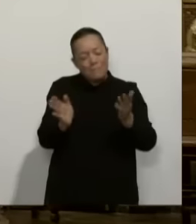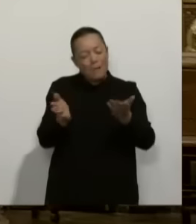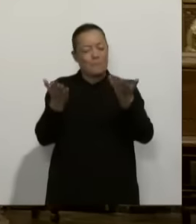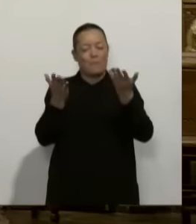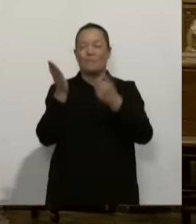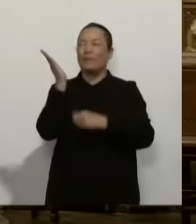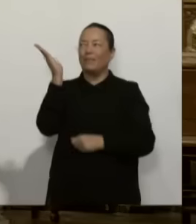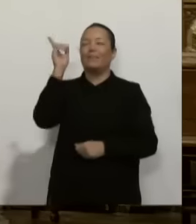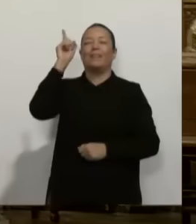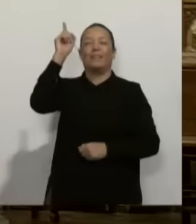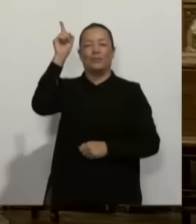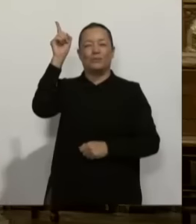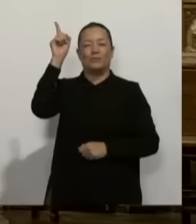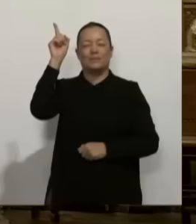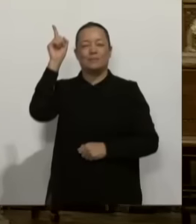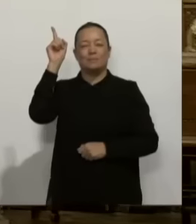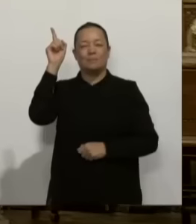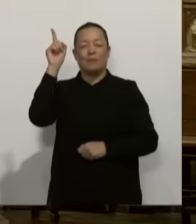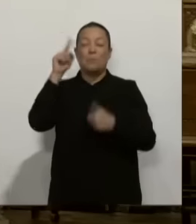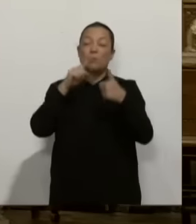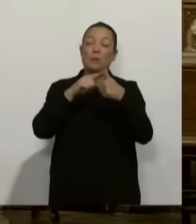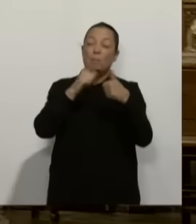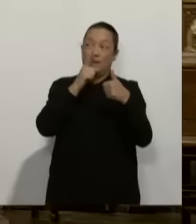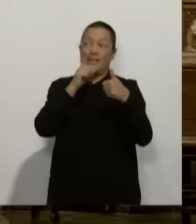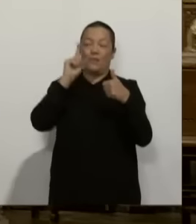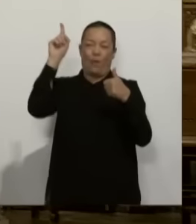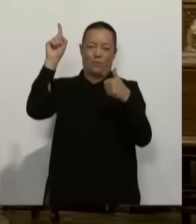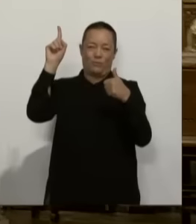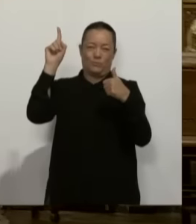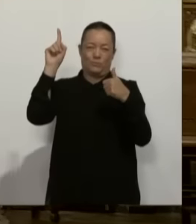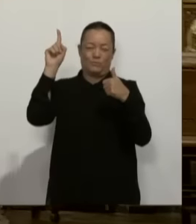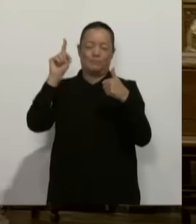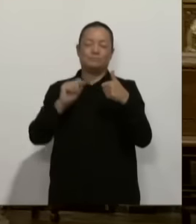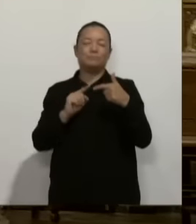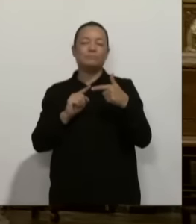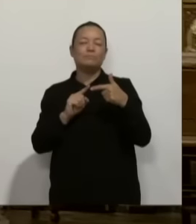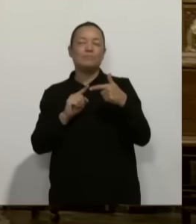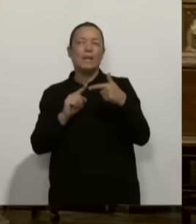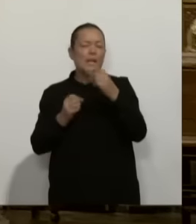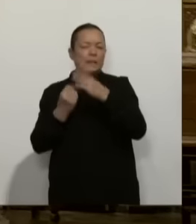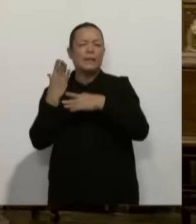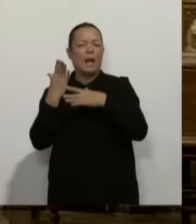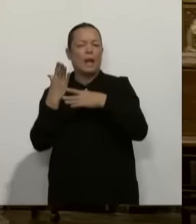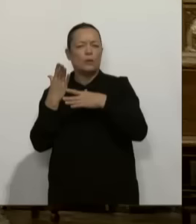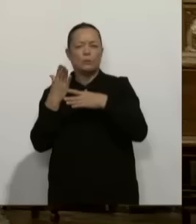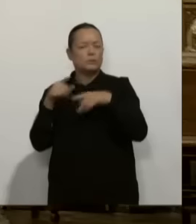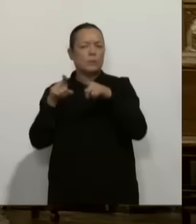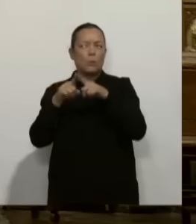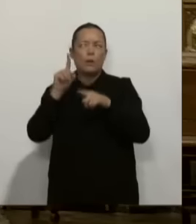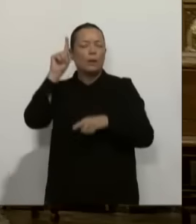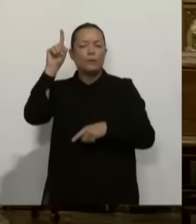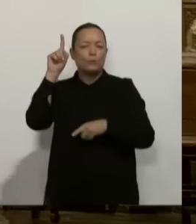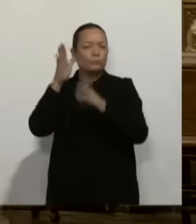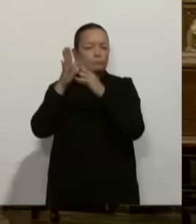Vamos entonces a pedirle hoy al Señor, por un lado, parecernos a Él. Fuimos creados a su imagen